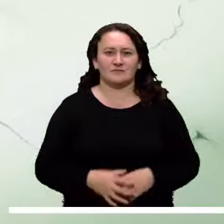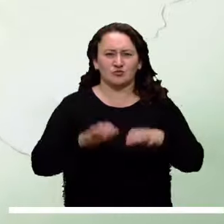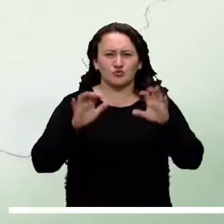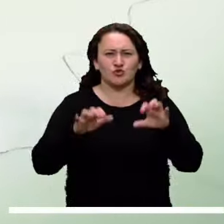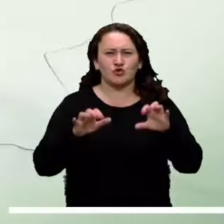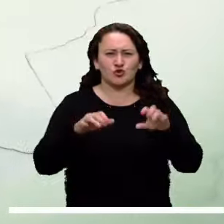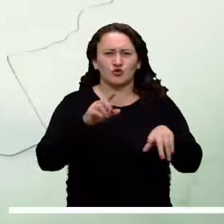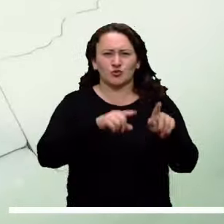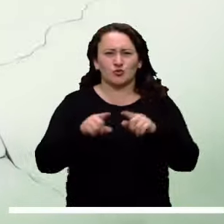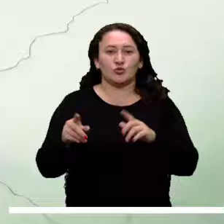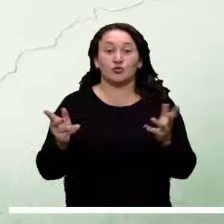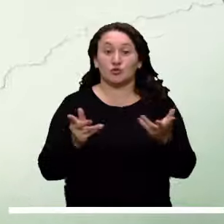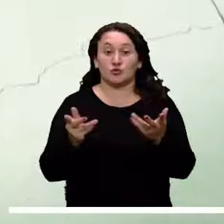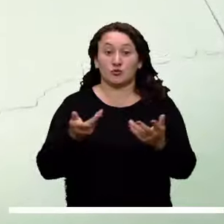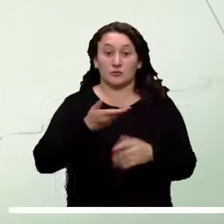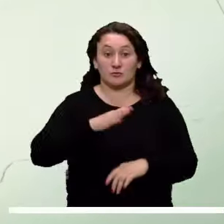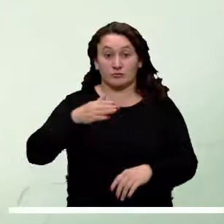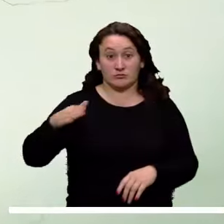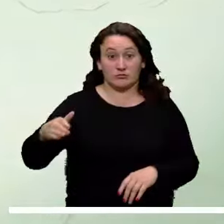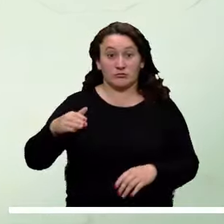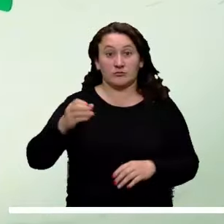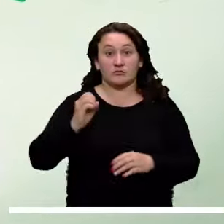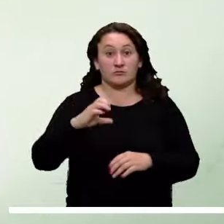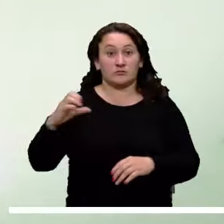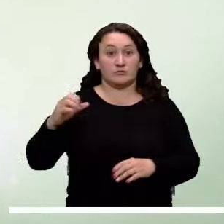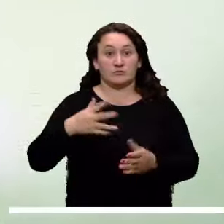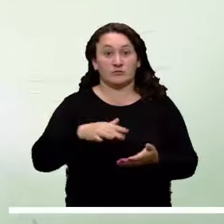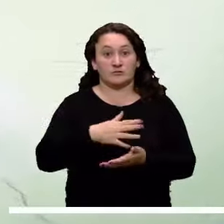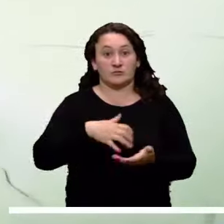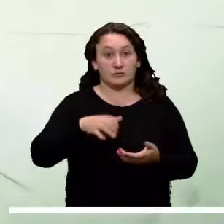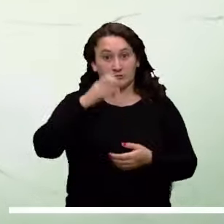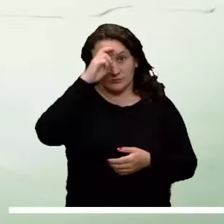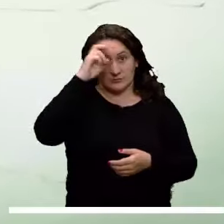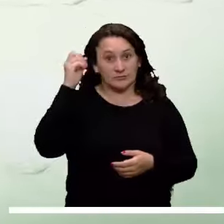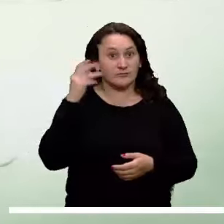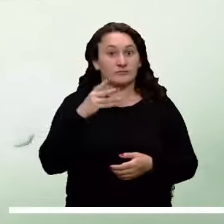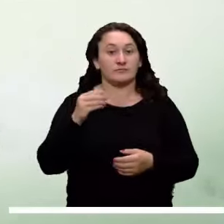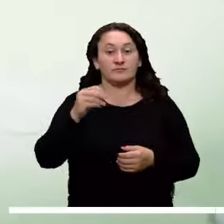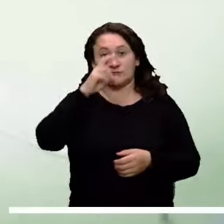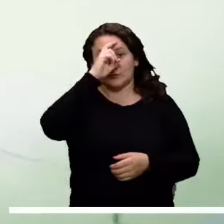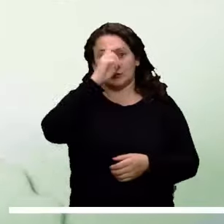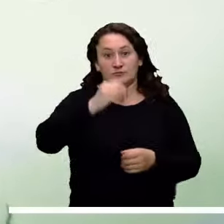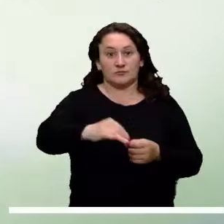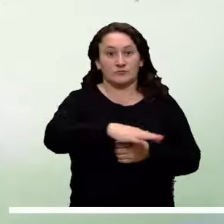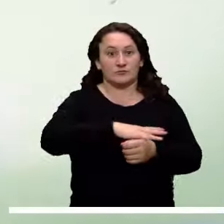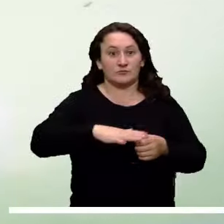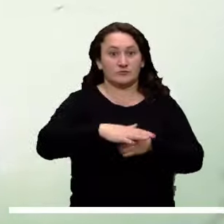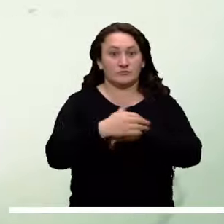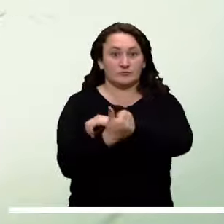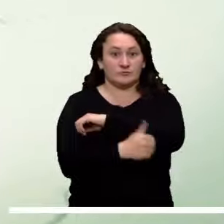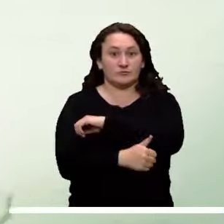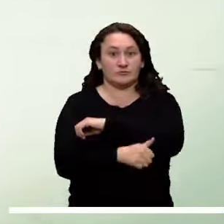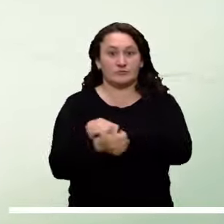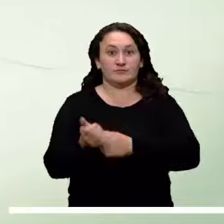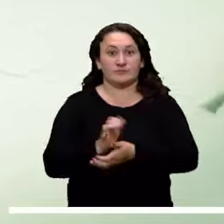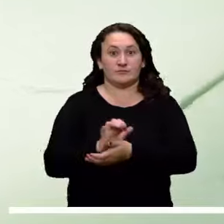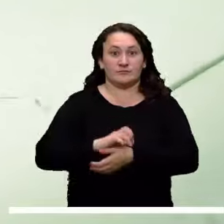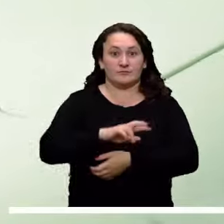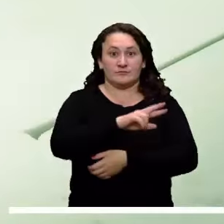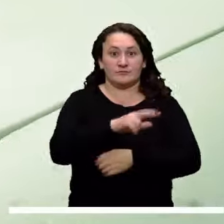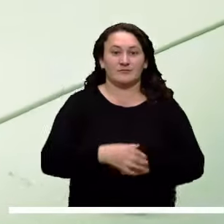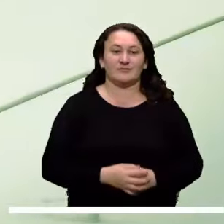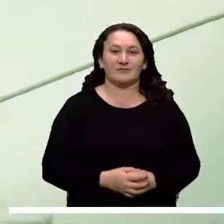Cauca. Se esperan precipitaciones en Antioquia, occidente de los Santanderes, norte de